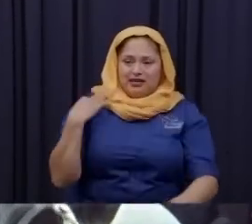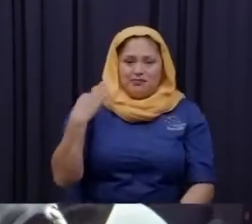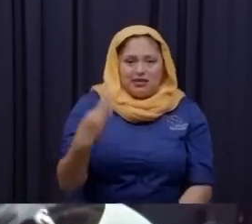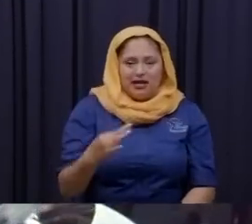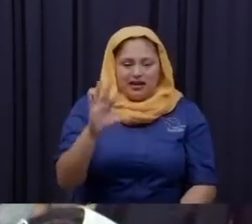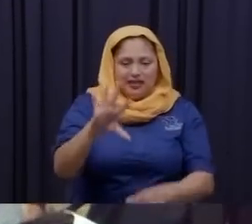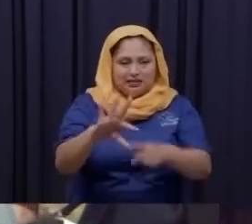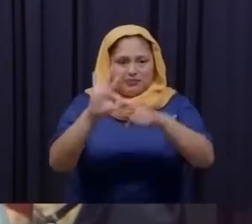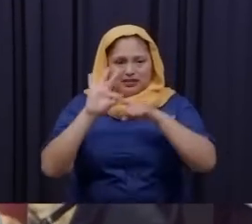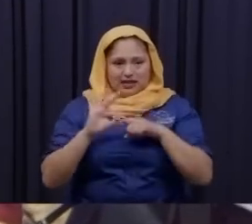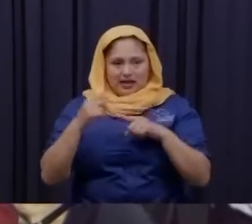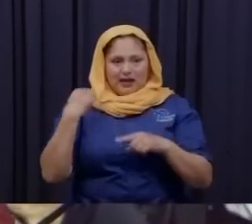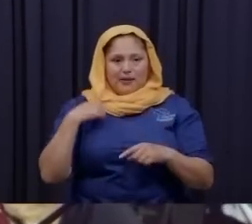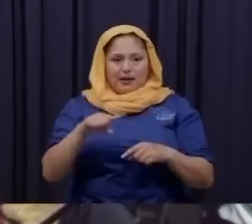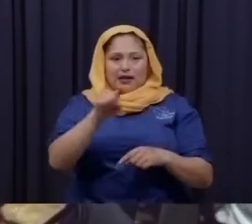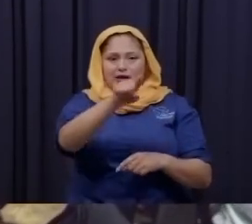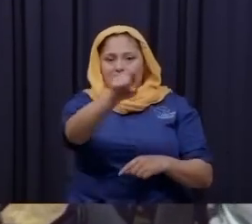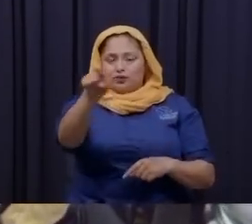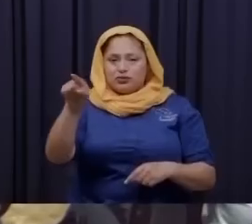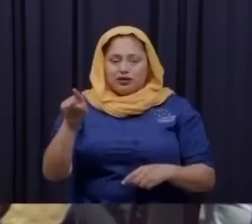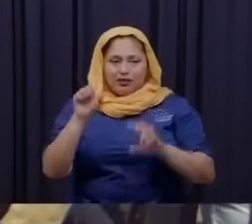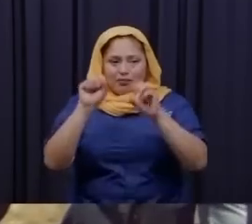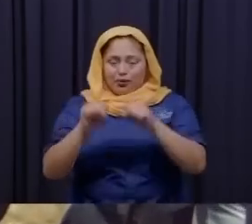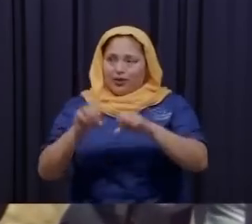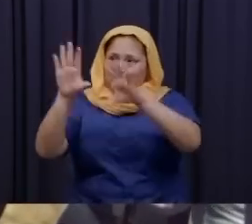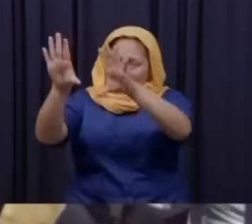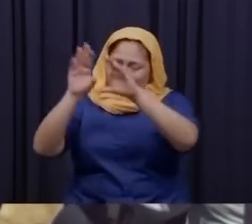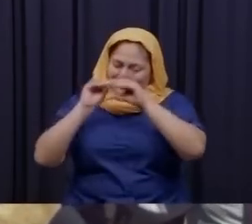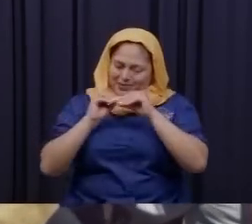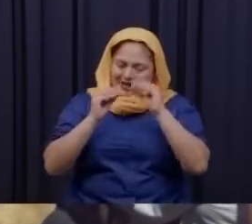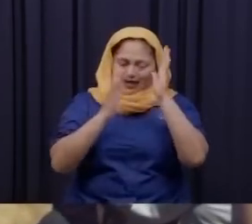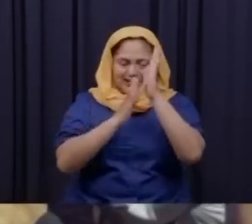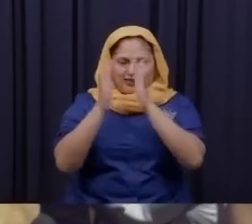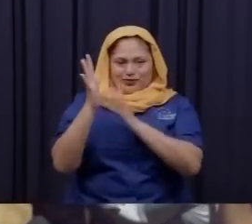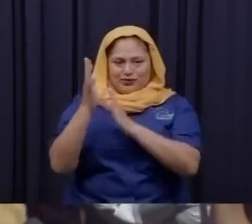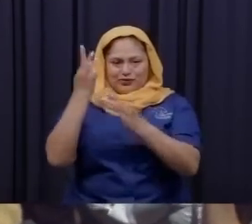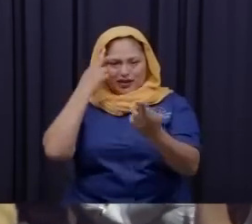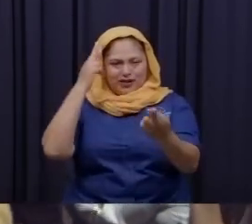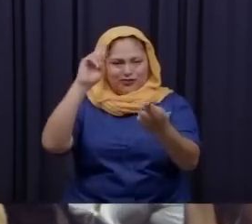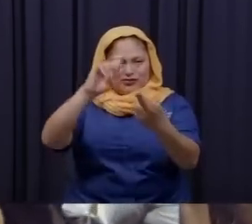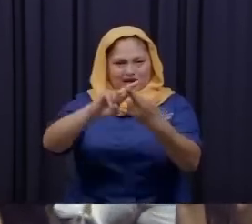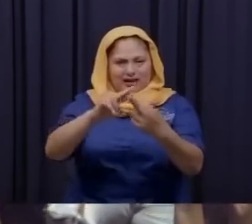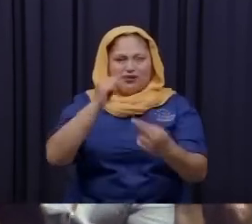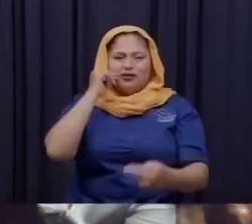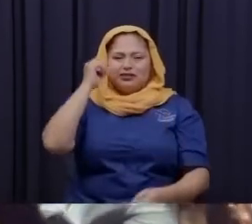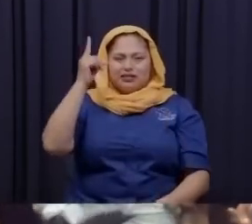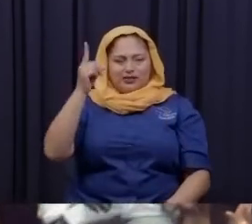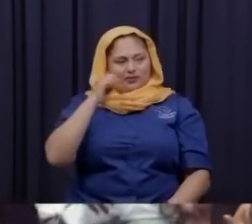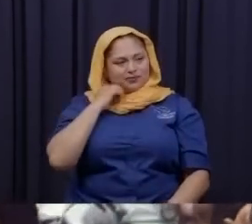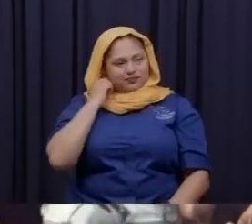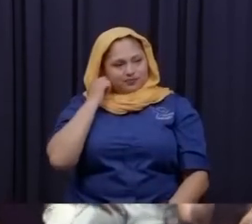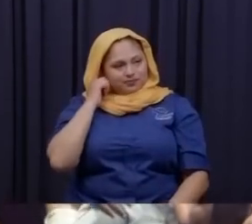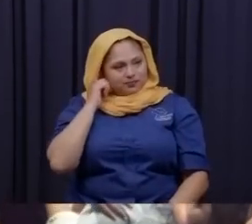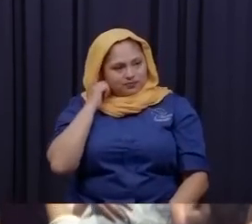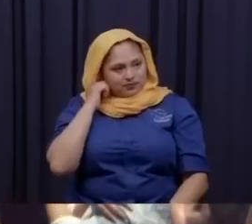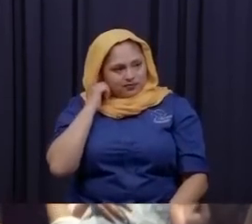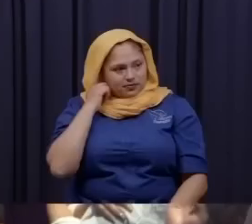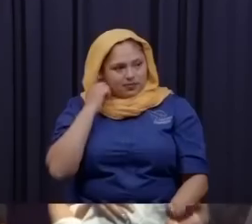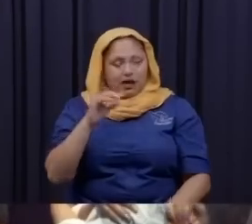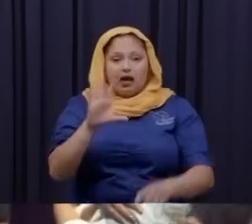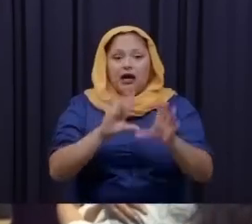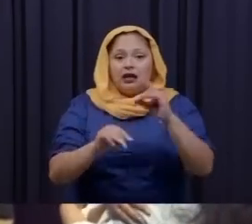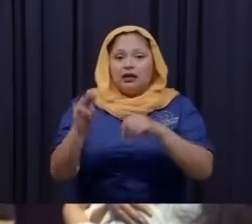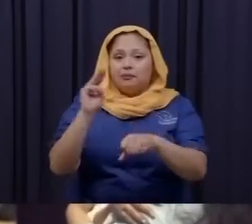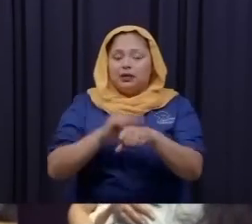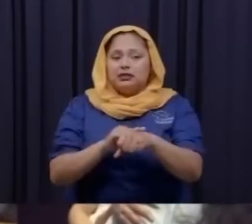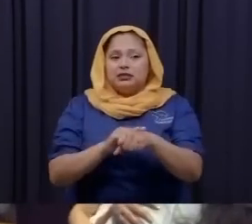que usted pueda venir al Señor o reconciliarse con el Señor. ¿Habrá alguien más esta noche? Vamos